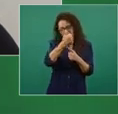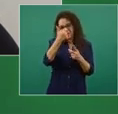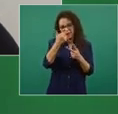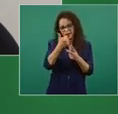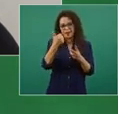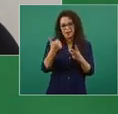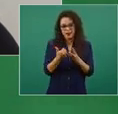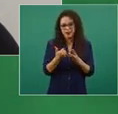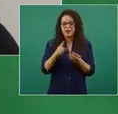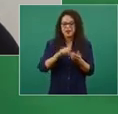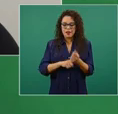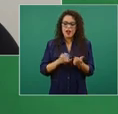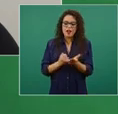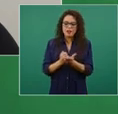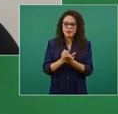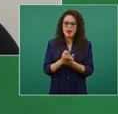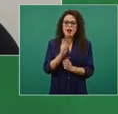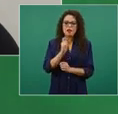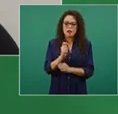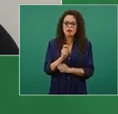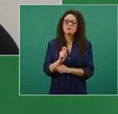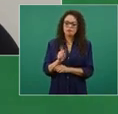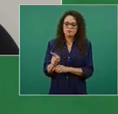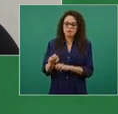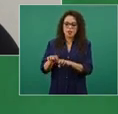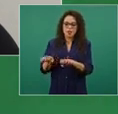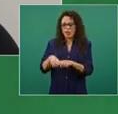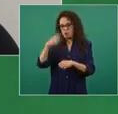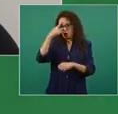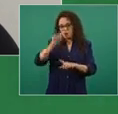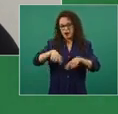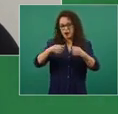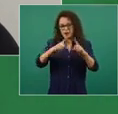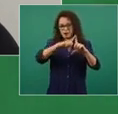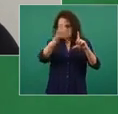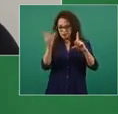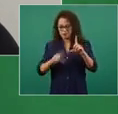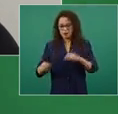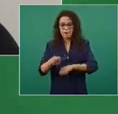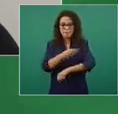Nacional de Vacunación, y como ustedes saben vamos a continuar